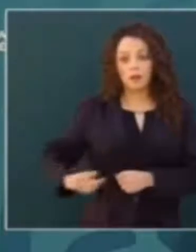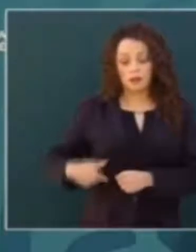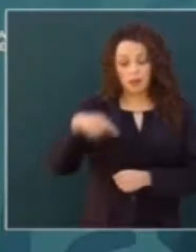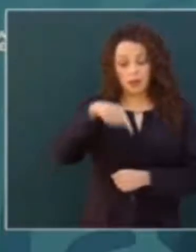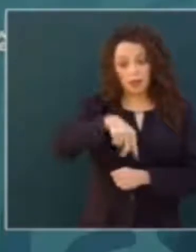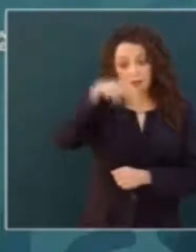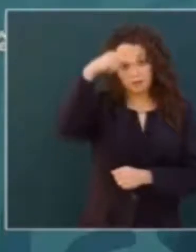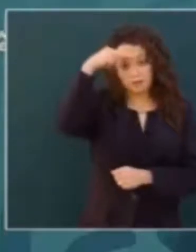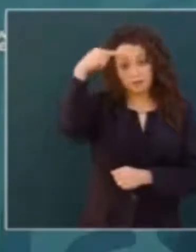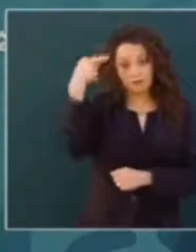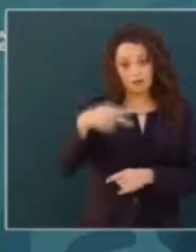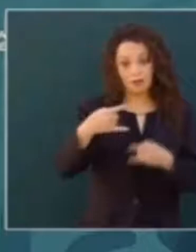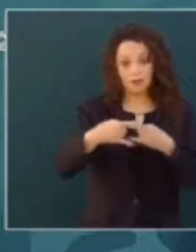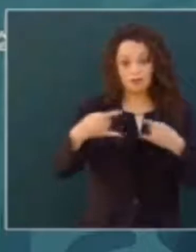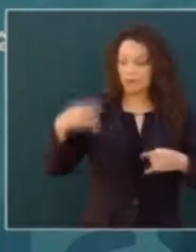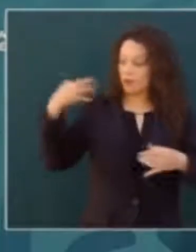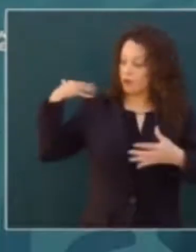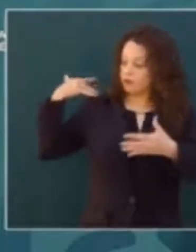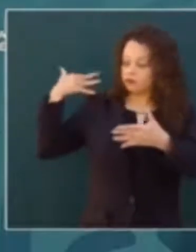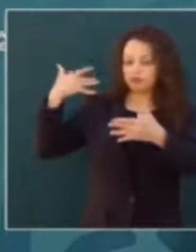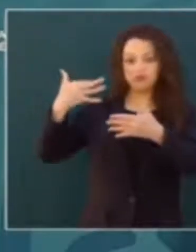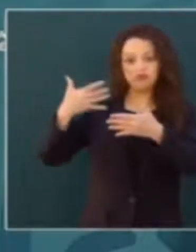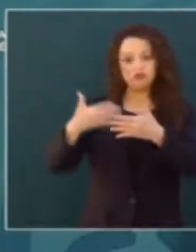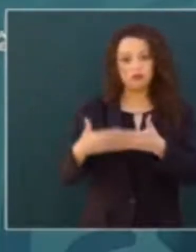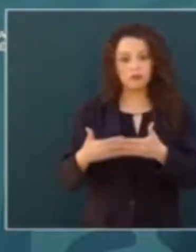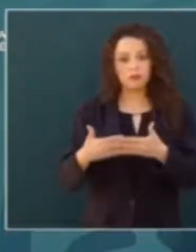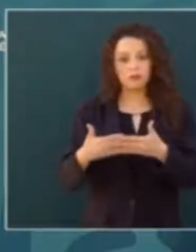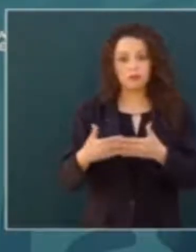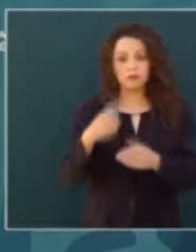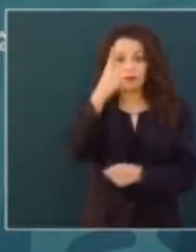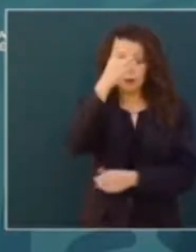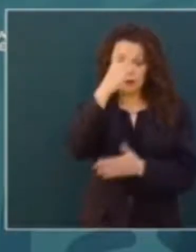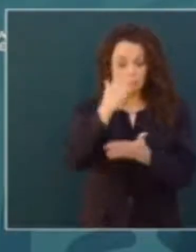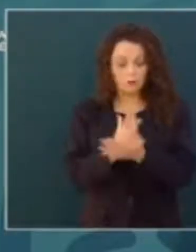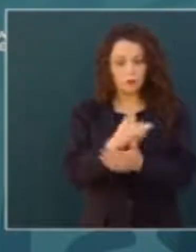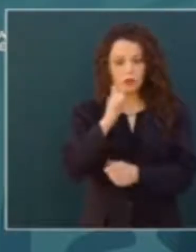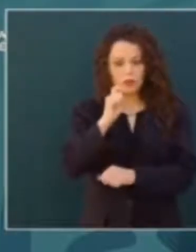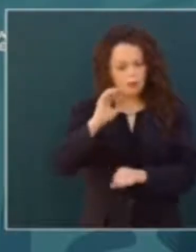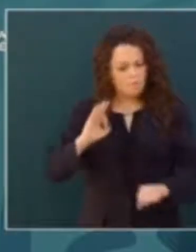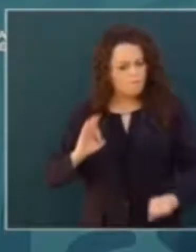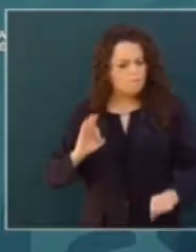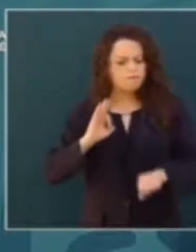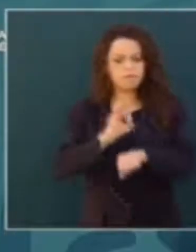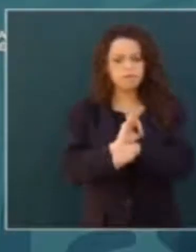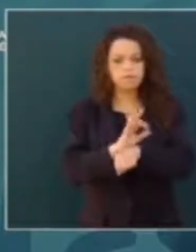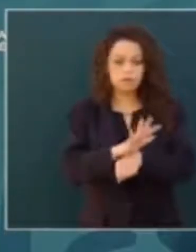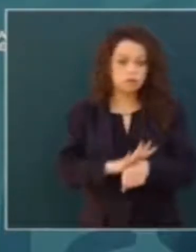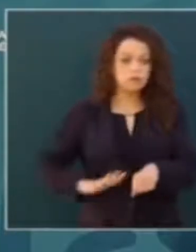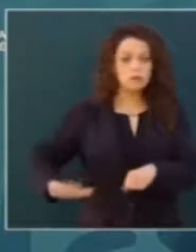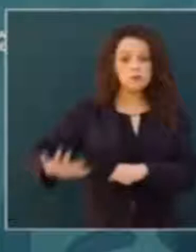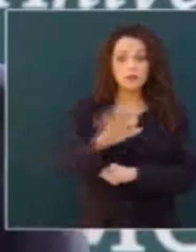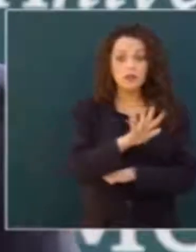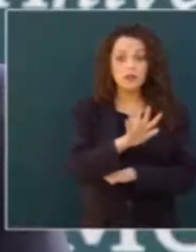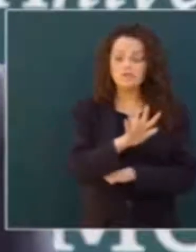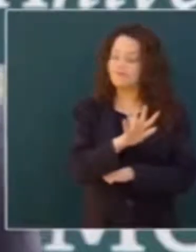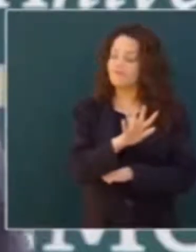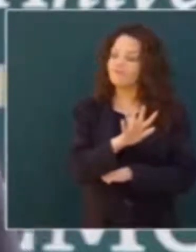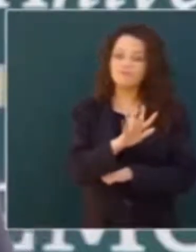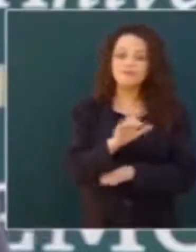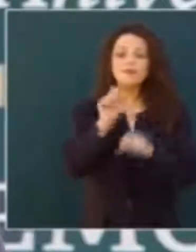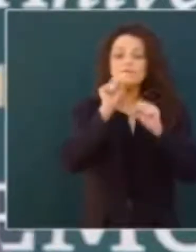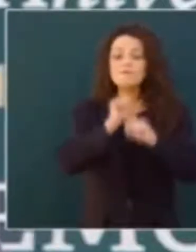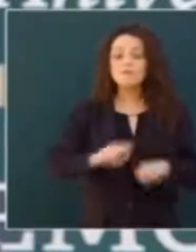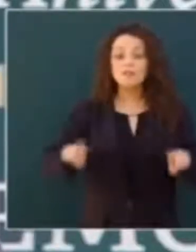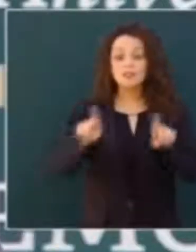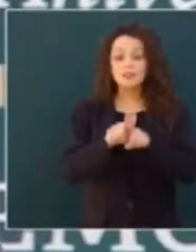no solo fue un férreo defensor de la patria, sino también un hombre